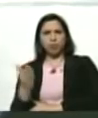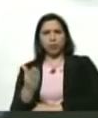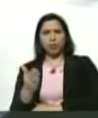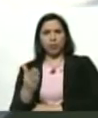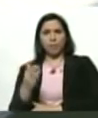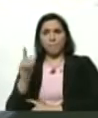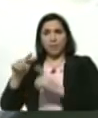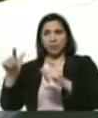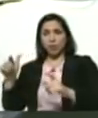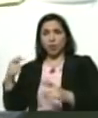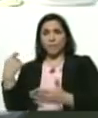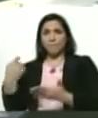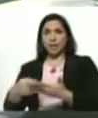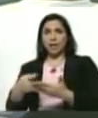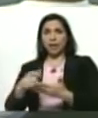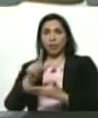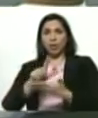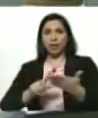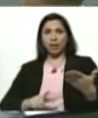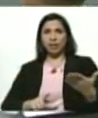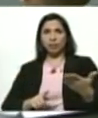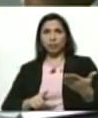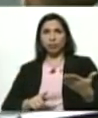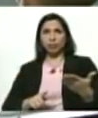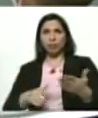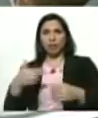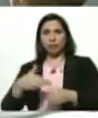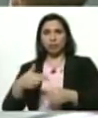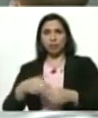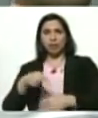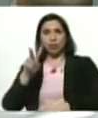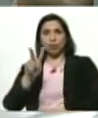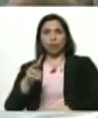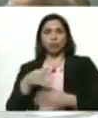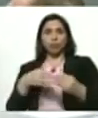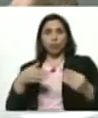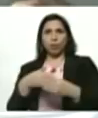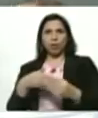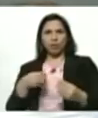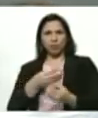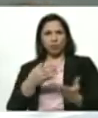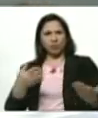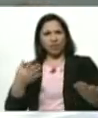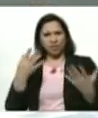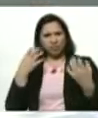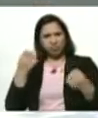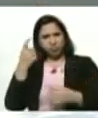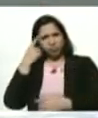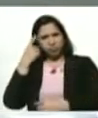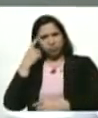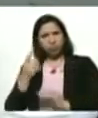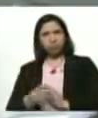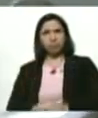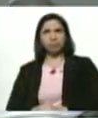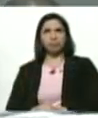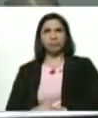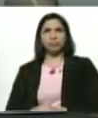inclusive el litro de gasolina a dos dólares me dice ustedes se han enterado de eso